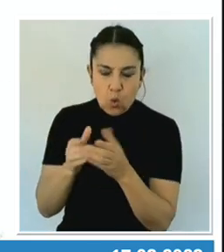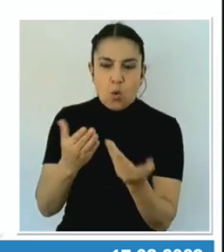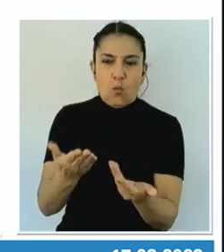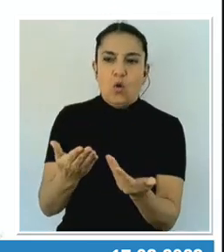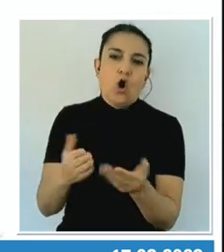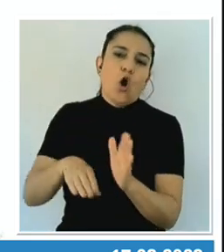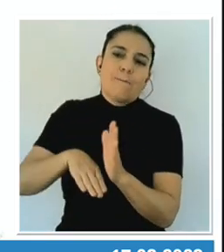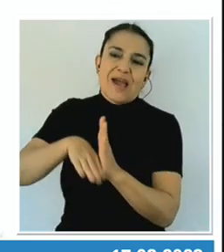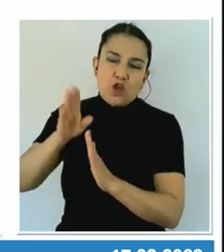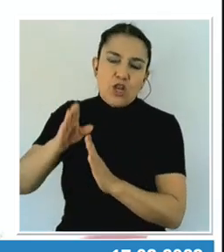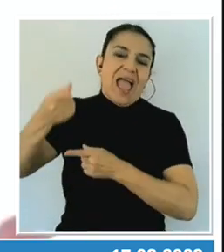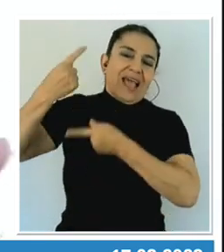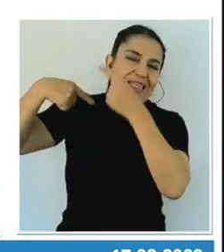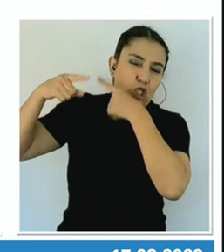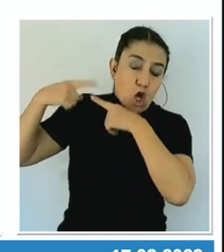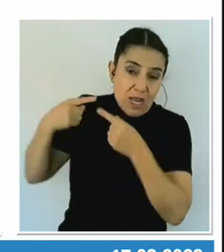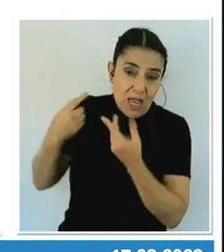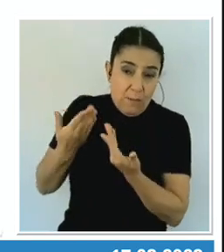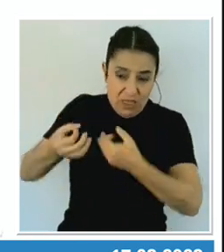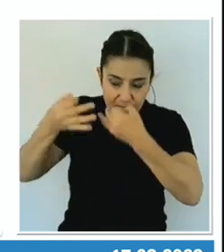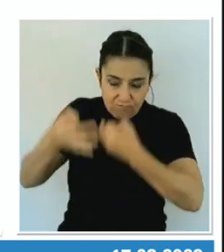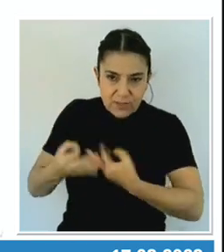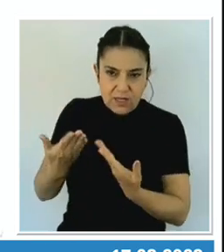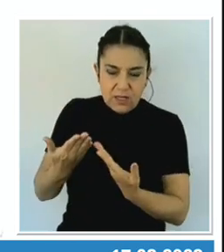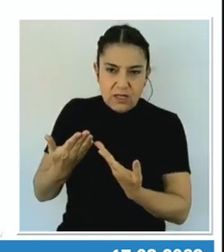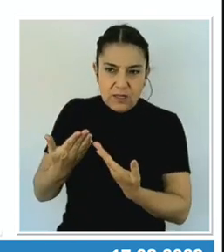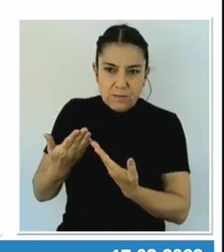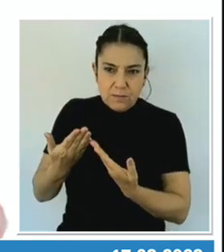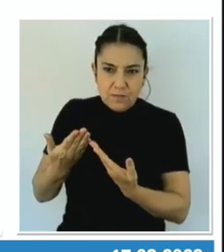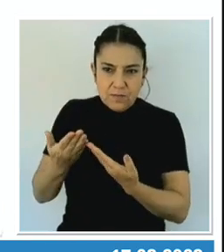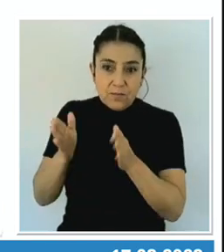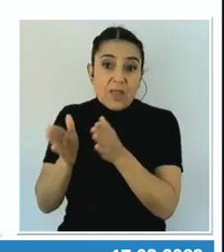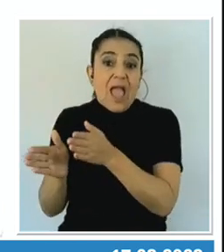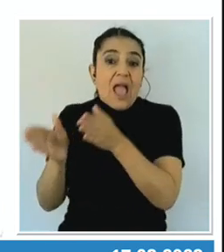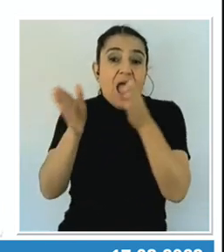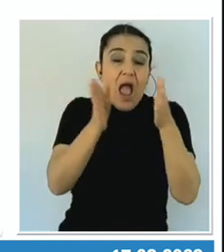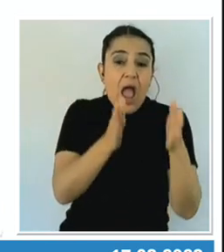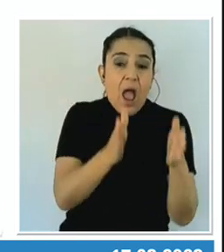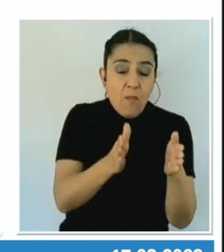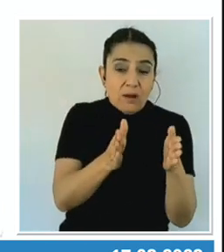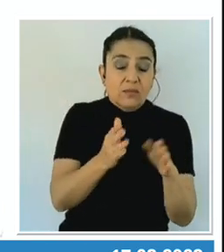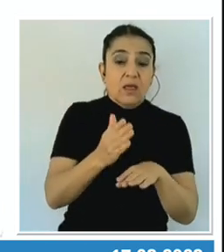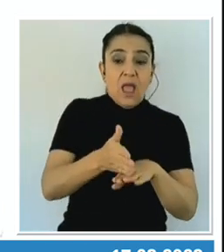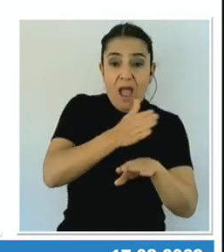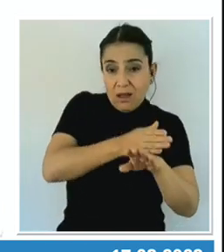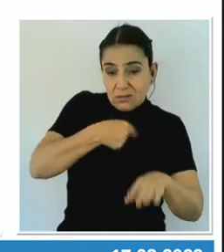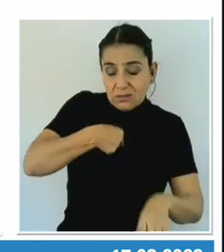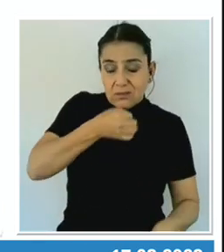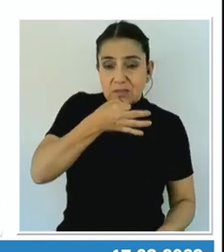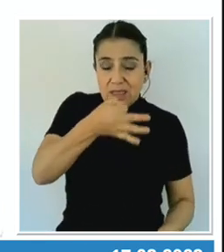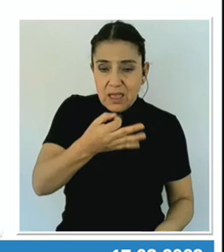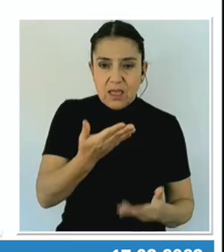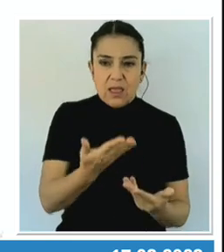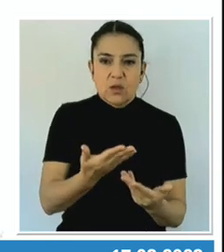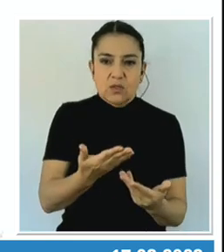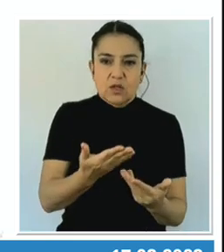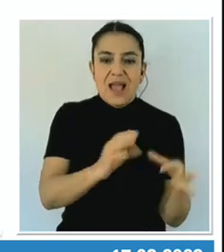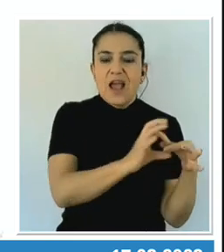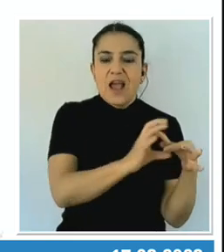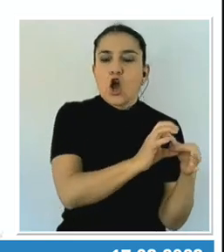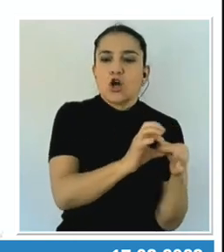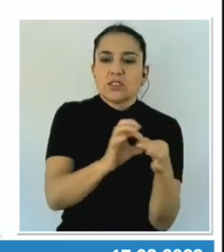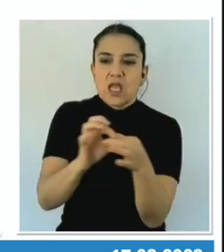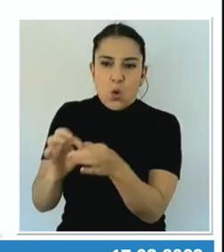consolidadas, y pusiéramos entre paréntesis lo que he mencionado, ¿no?, la consecuencia para la población